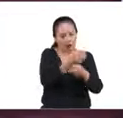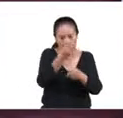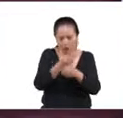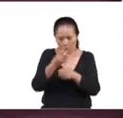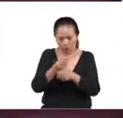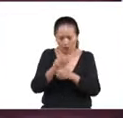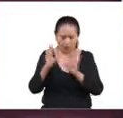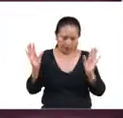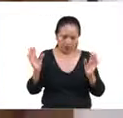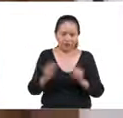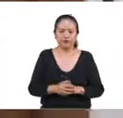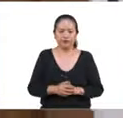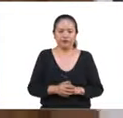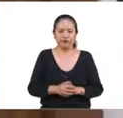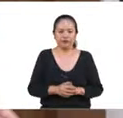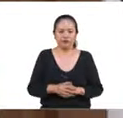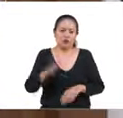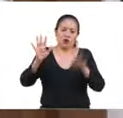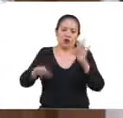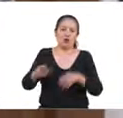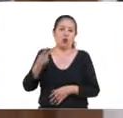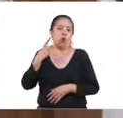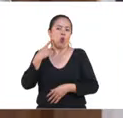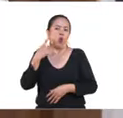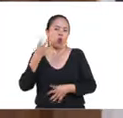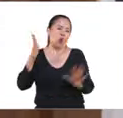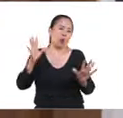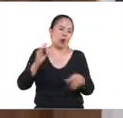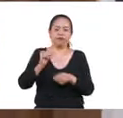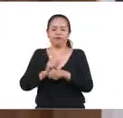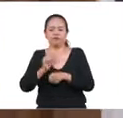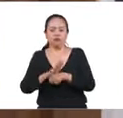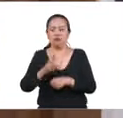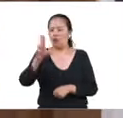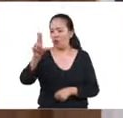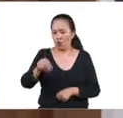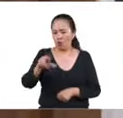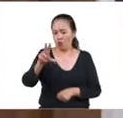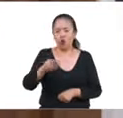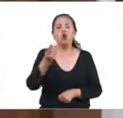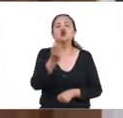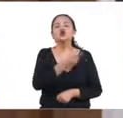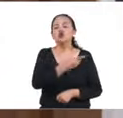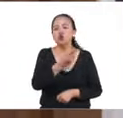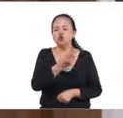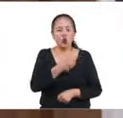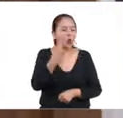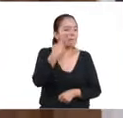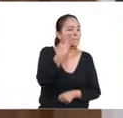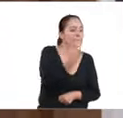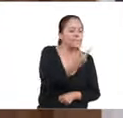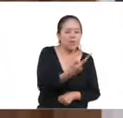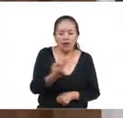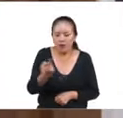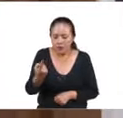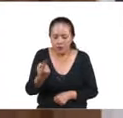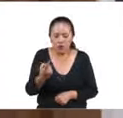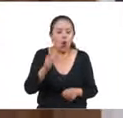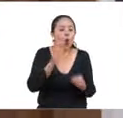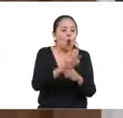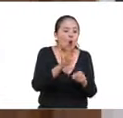ninguna situación de carácter político, de carácter administrativo, ni nada de eso. Simple y sencillamente, derivado del diagnóstico, los